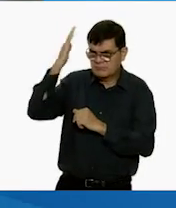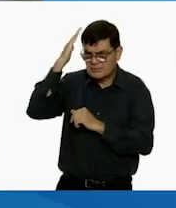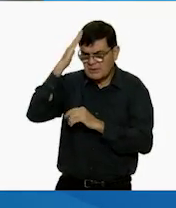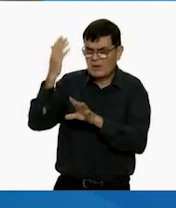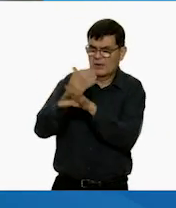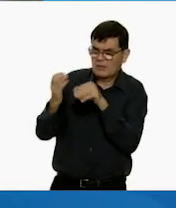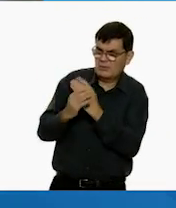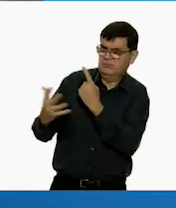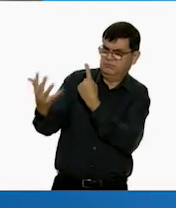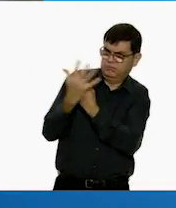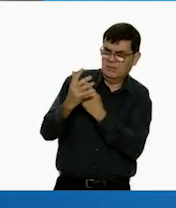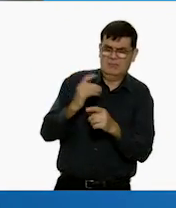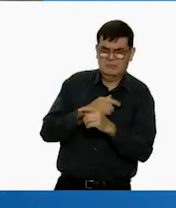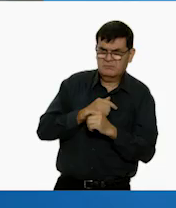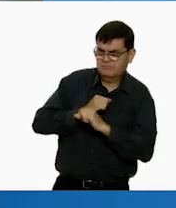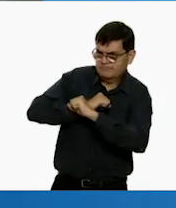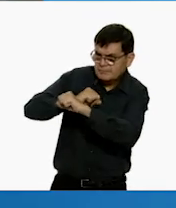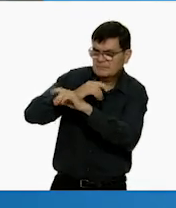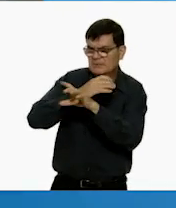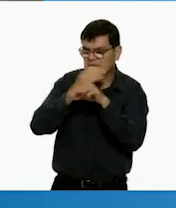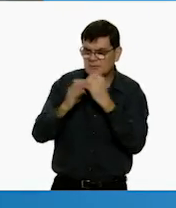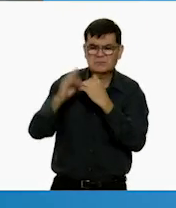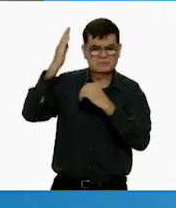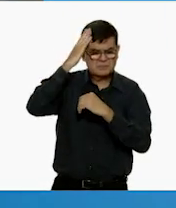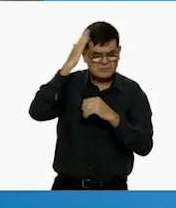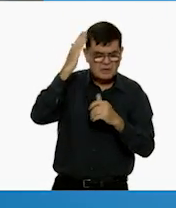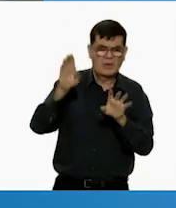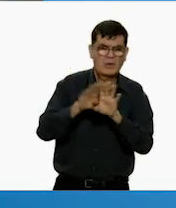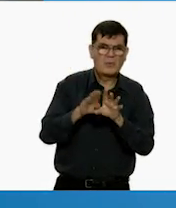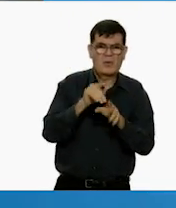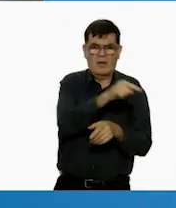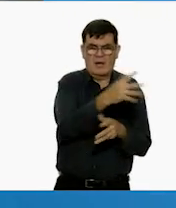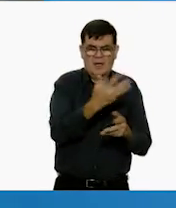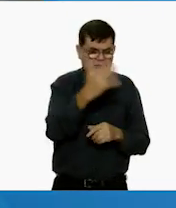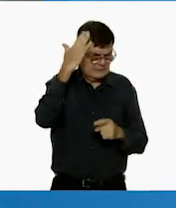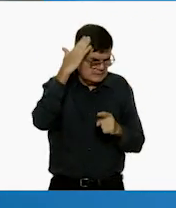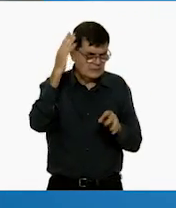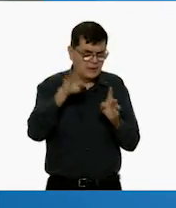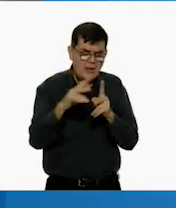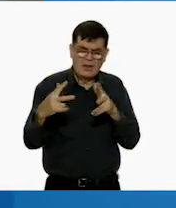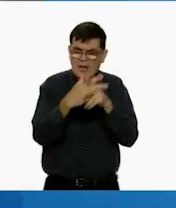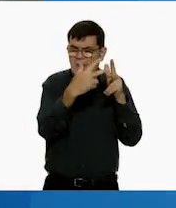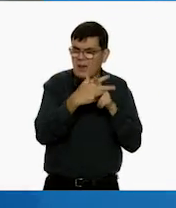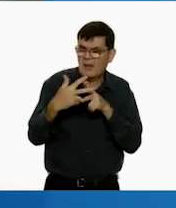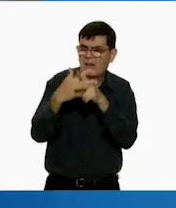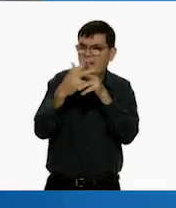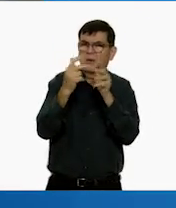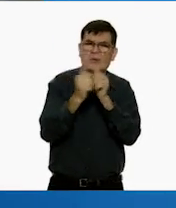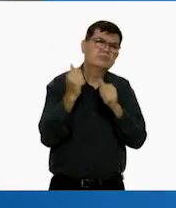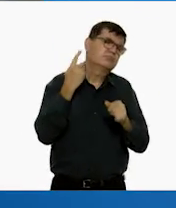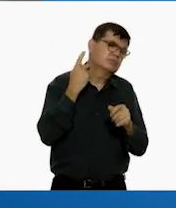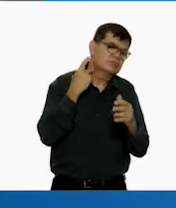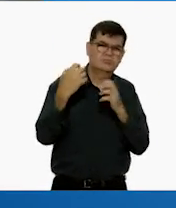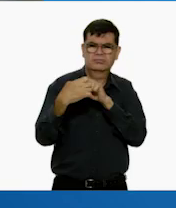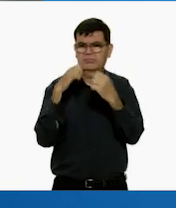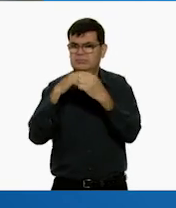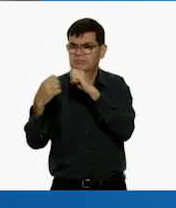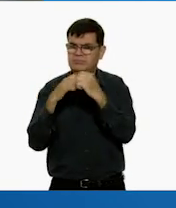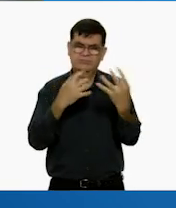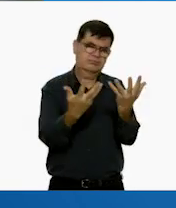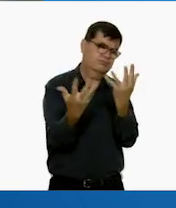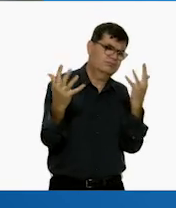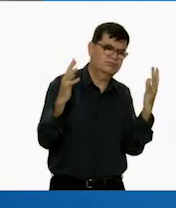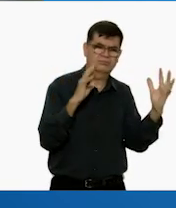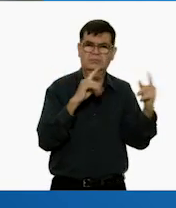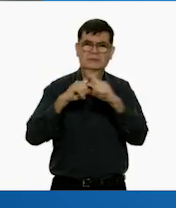digamos, de un ejército, o liderando una facción que está tratando de imponerse políticamente a